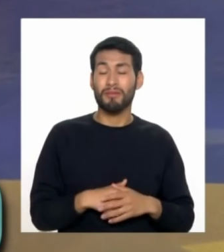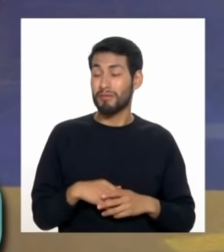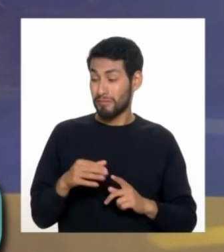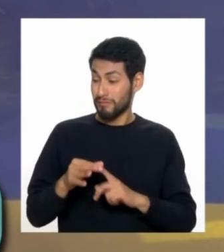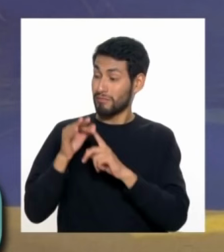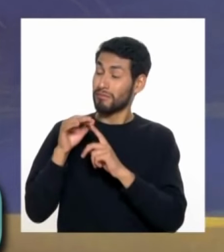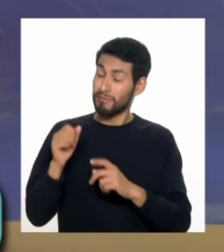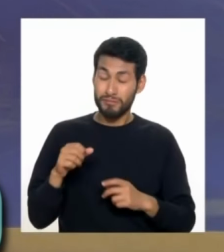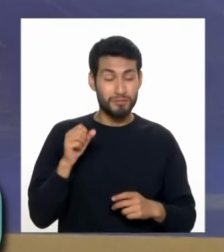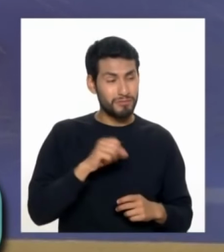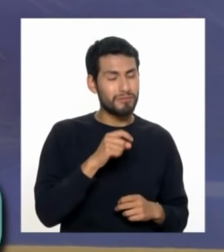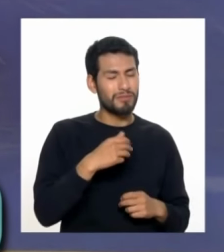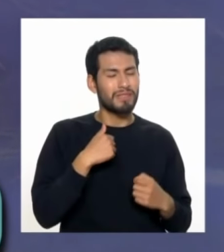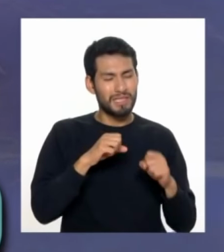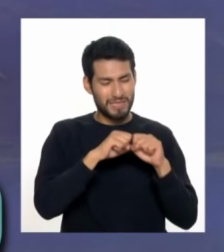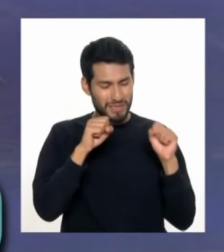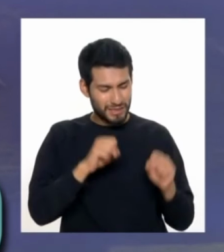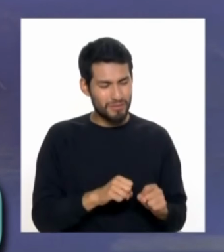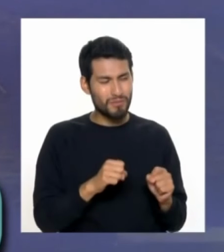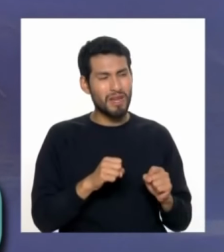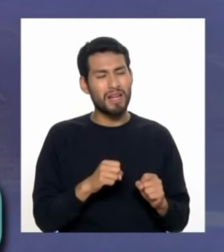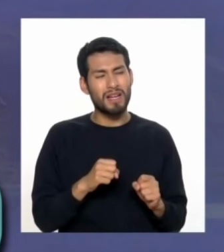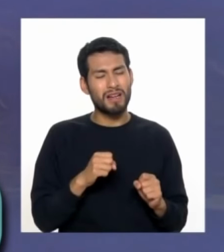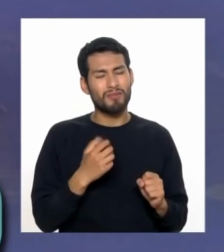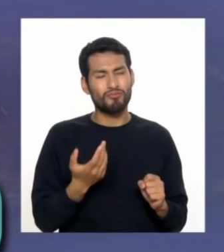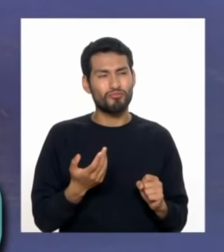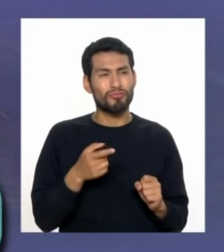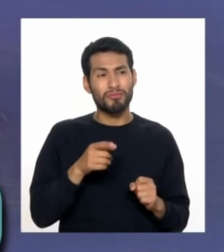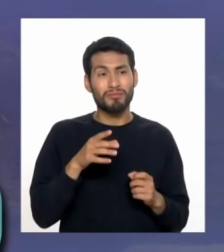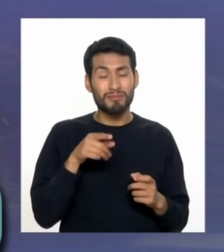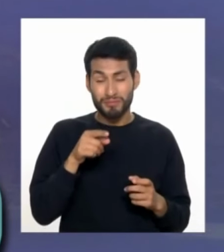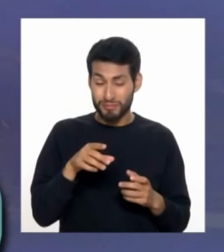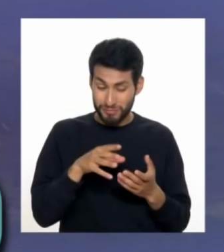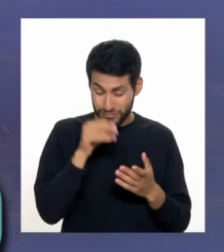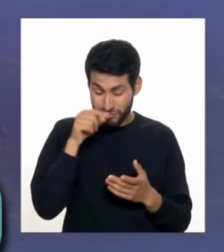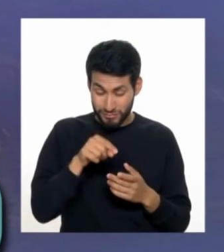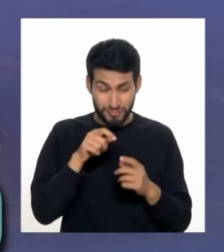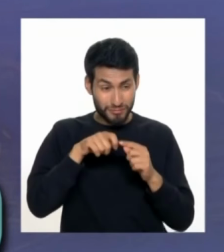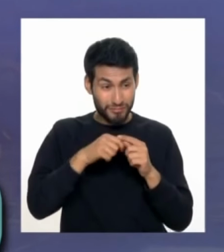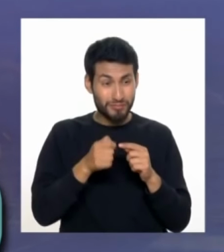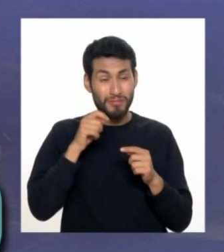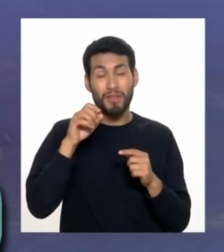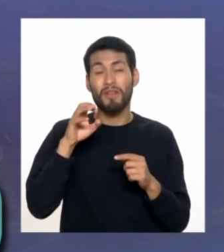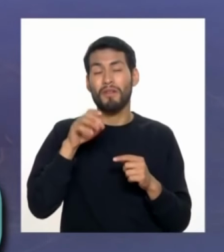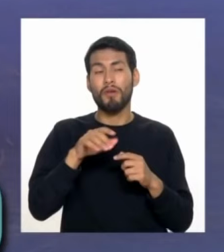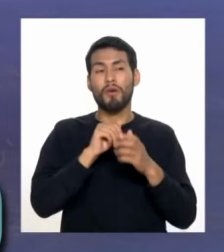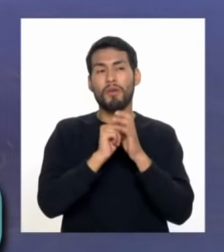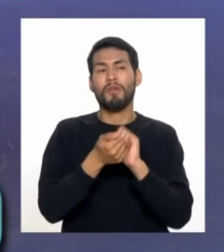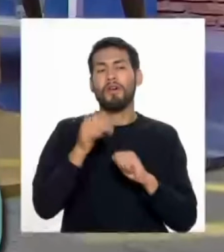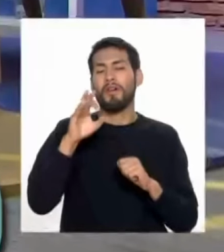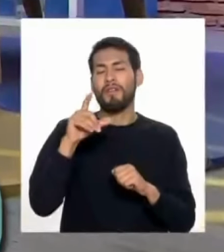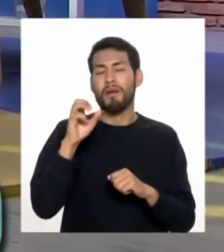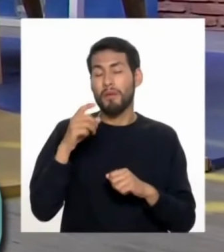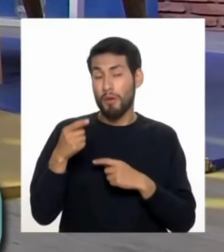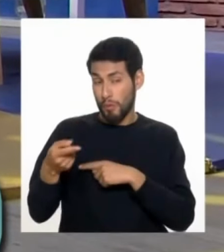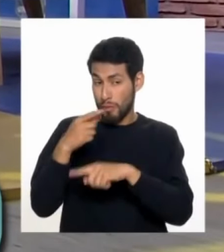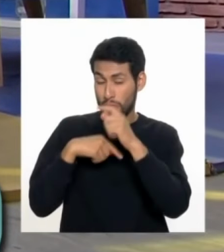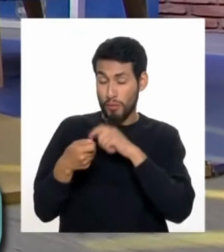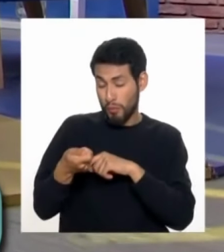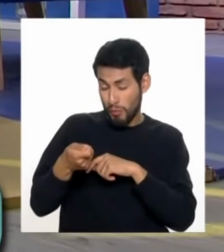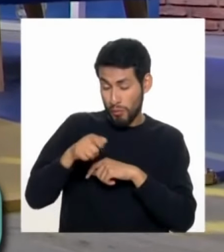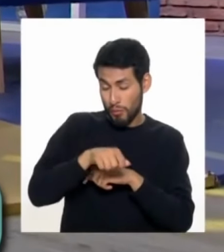particular, además. Exactamente. Tiene un sistema que, por decir, tú aprietas la perilla, lo giras, lo conviertes en flamenco, vuelves a retroceder y